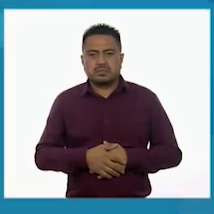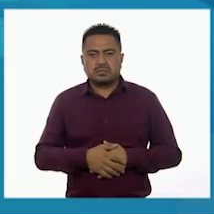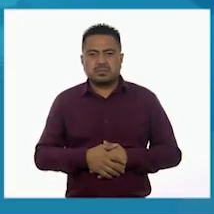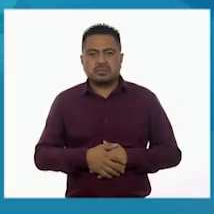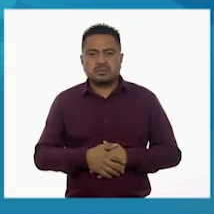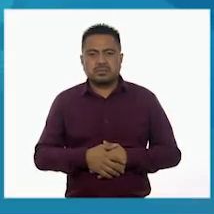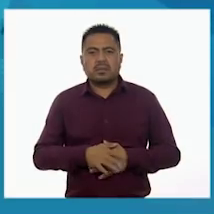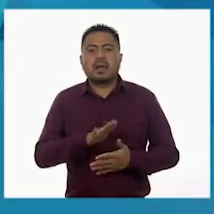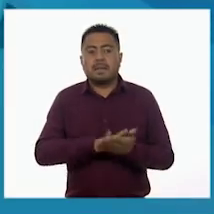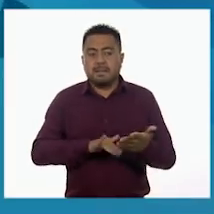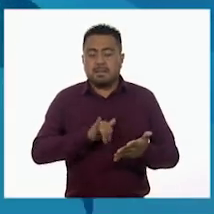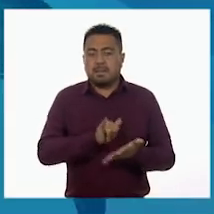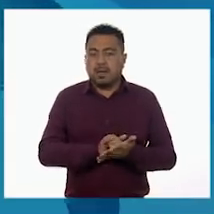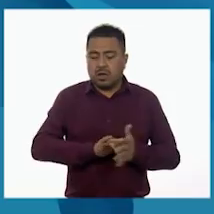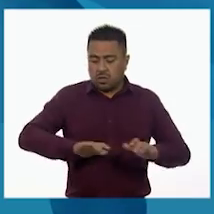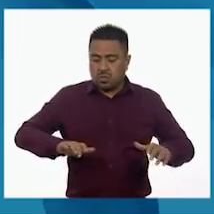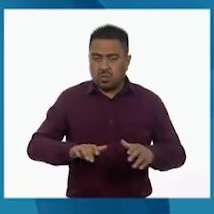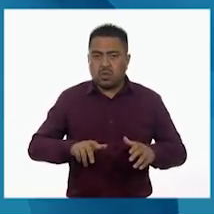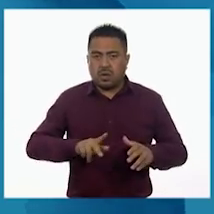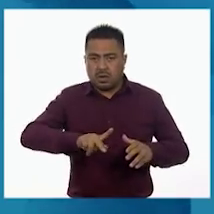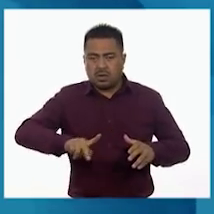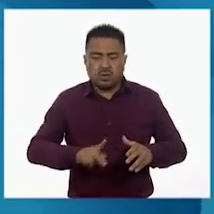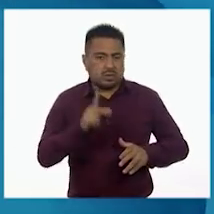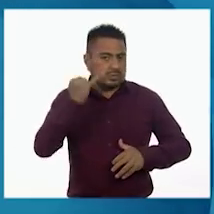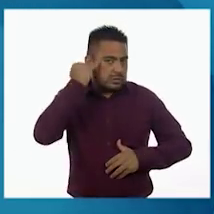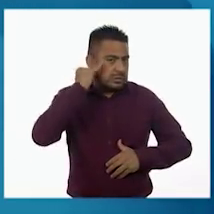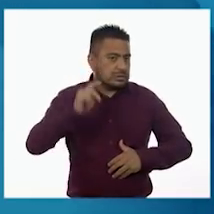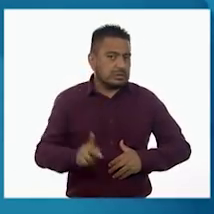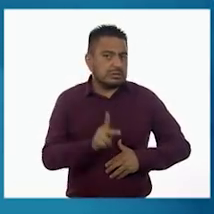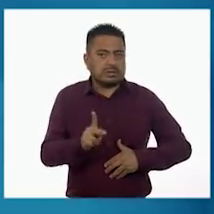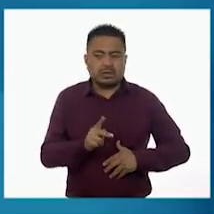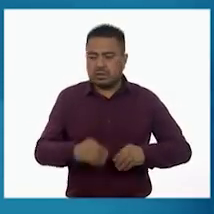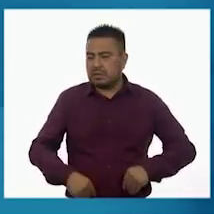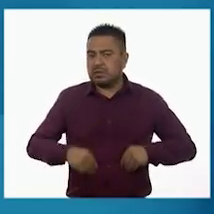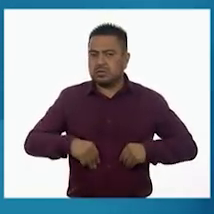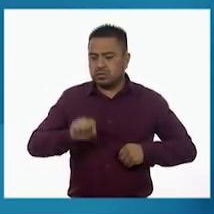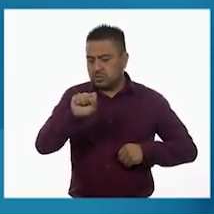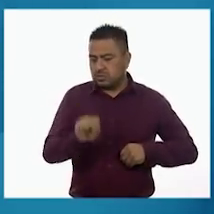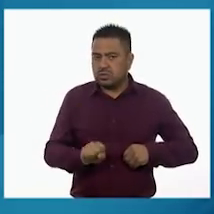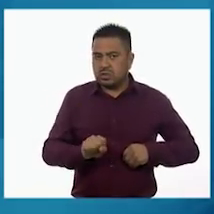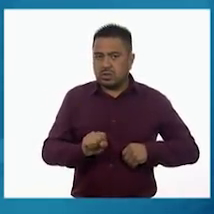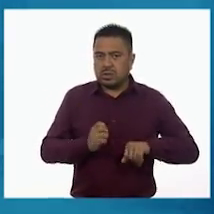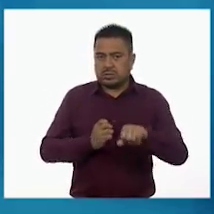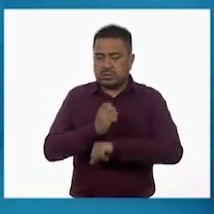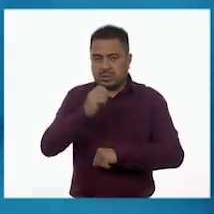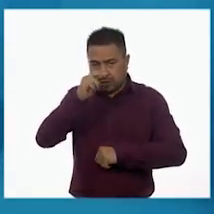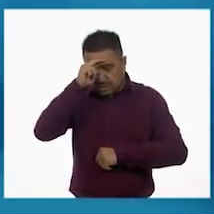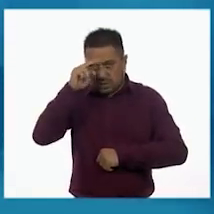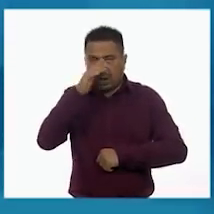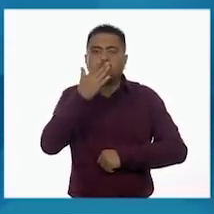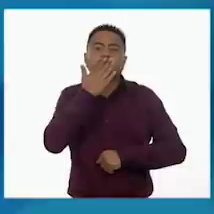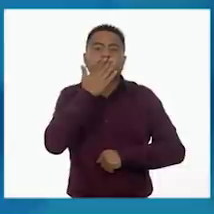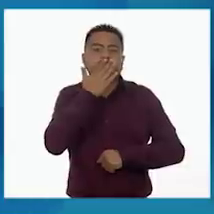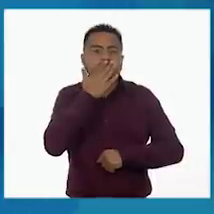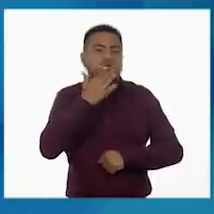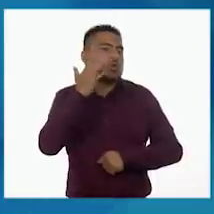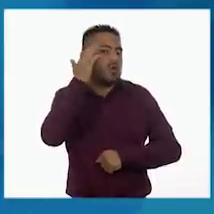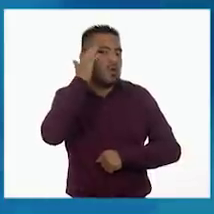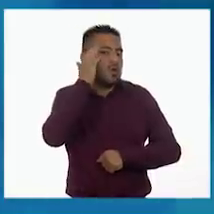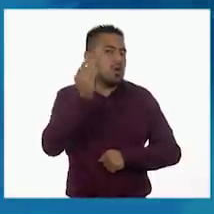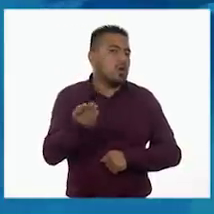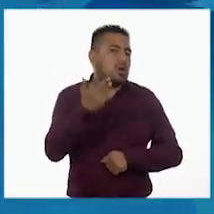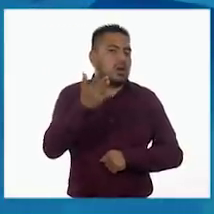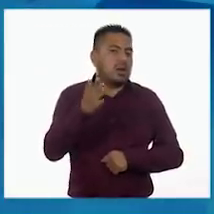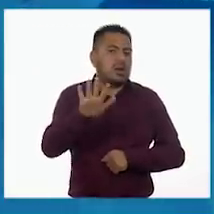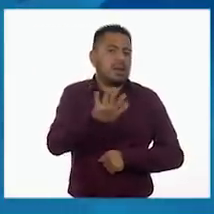Los mayos somos un pueblo amerindio que habita en el sur del estado mexicano de Sonora, conocido como